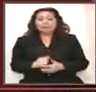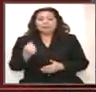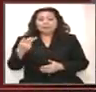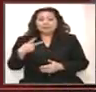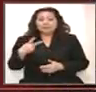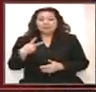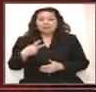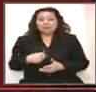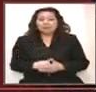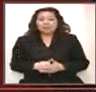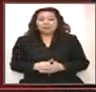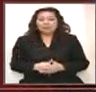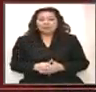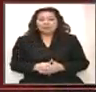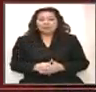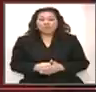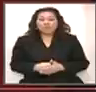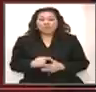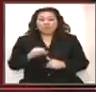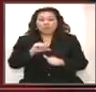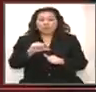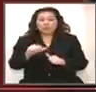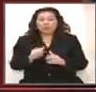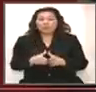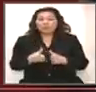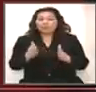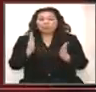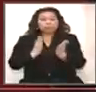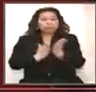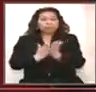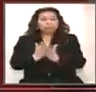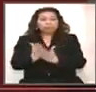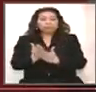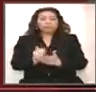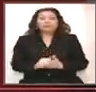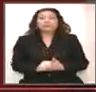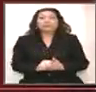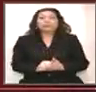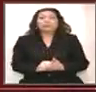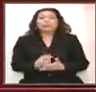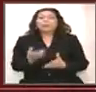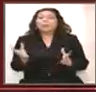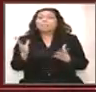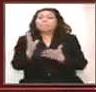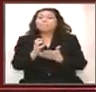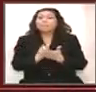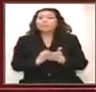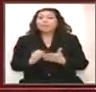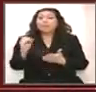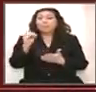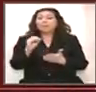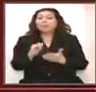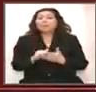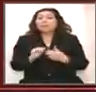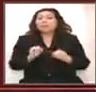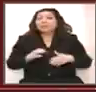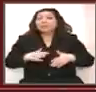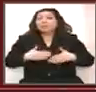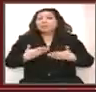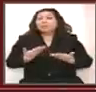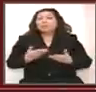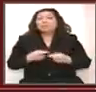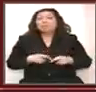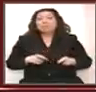segundo de los ejes o de los grandes lineamientos es la reducción de oportunidades que posibiliten los